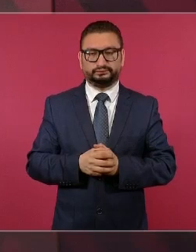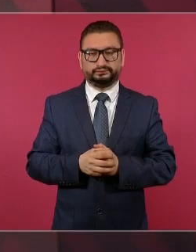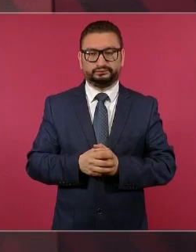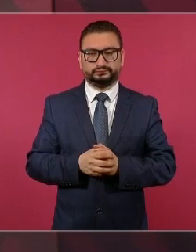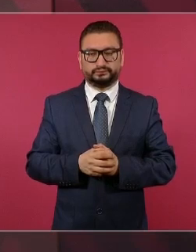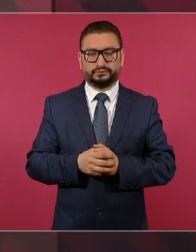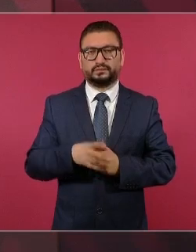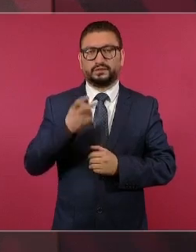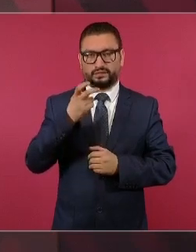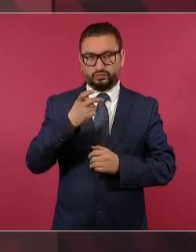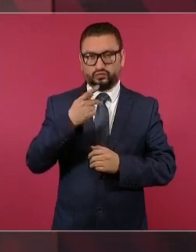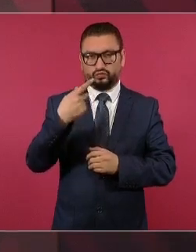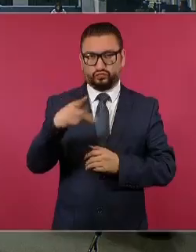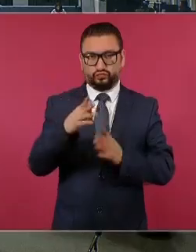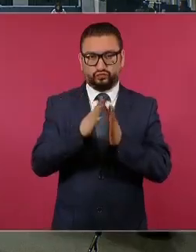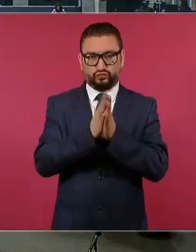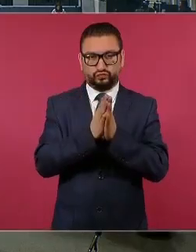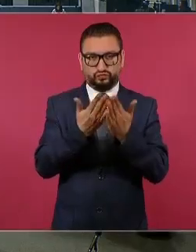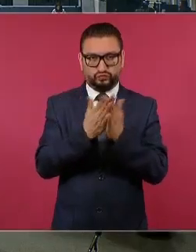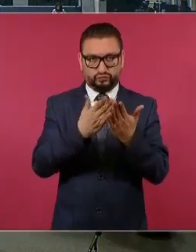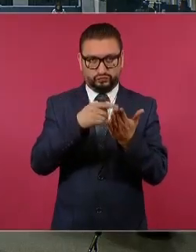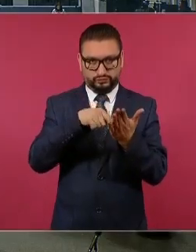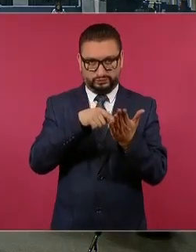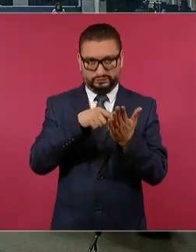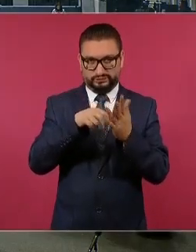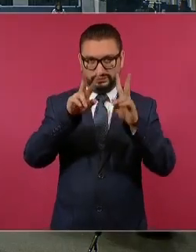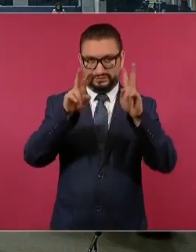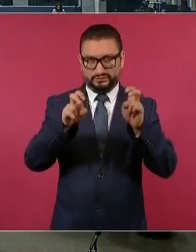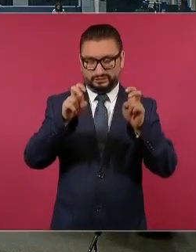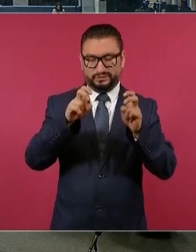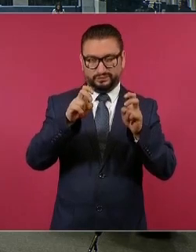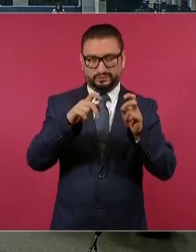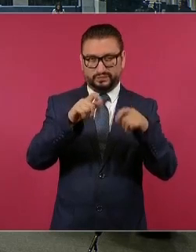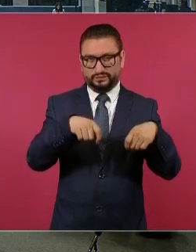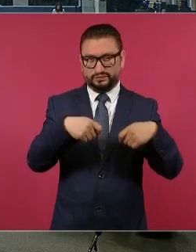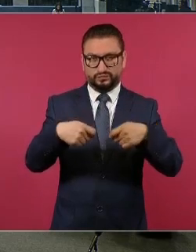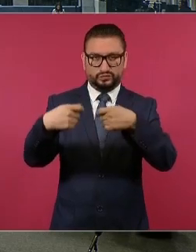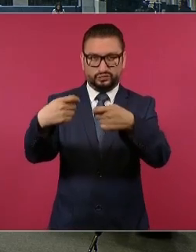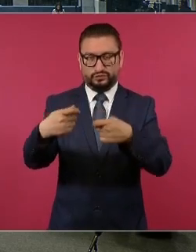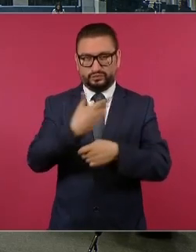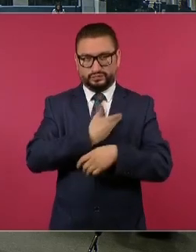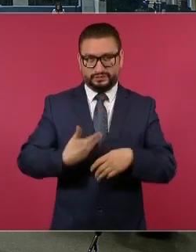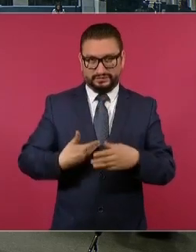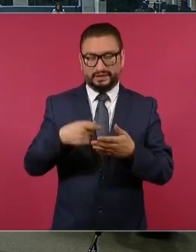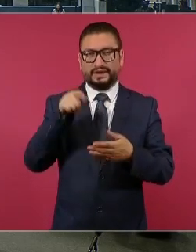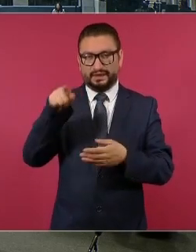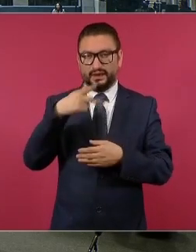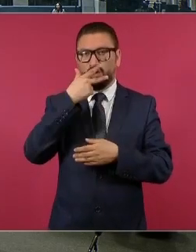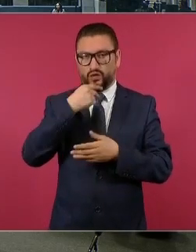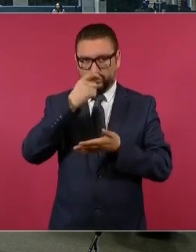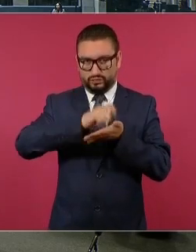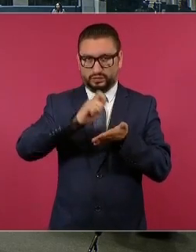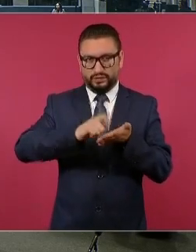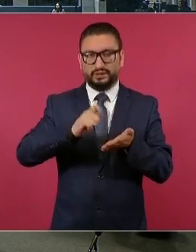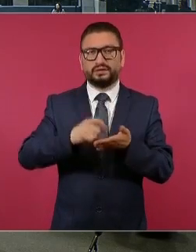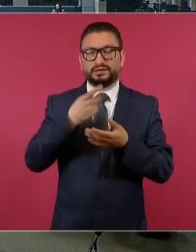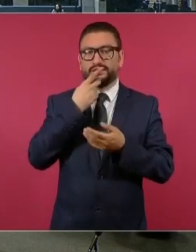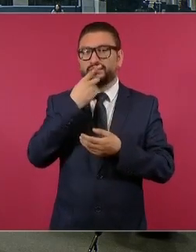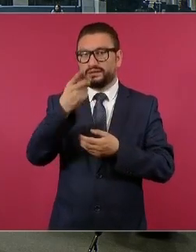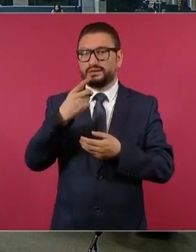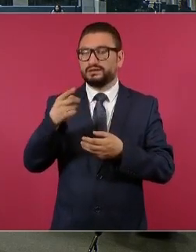Ahí está en su libro La sucesión presidencial, él mismo narra la injusticia a los pueblos